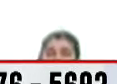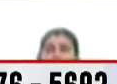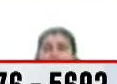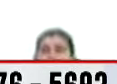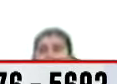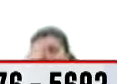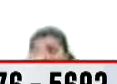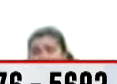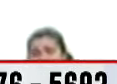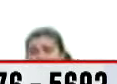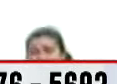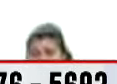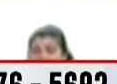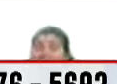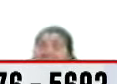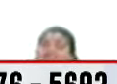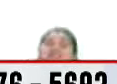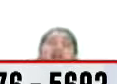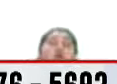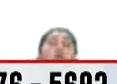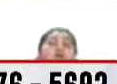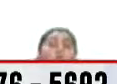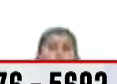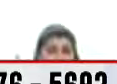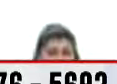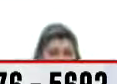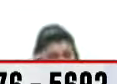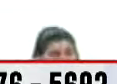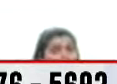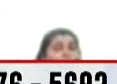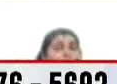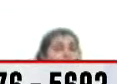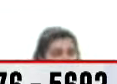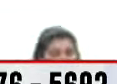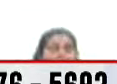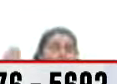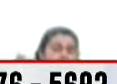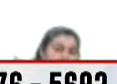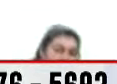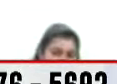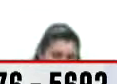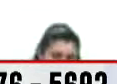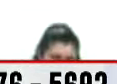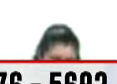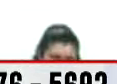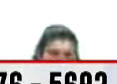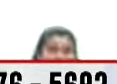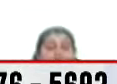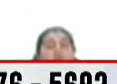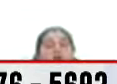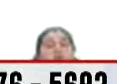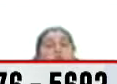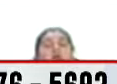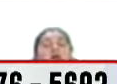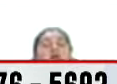Acusó a la educación pública de lavar cerebros y adoctrinar. Muchas veces. Fue a su propia escuela secundaria y